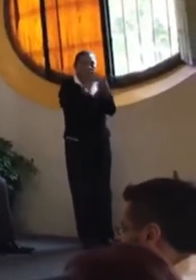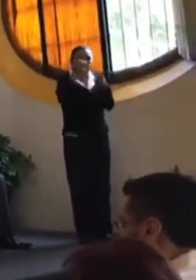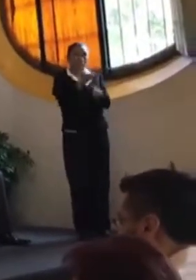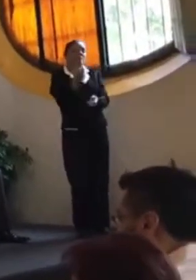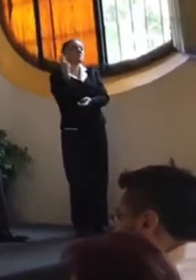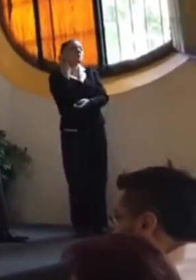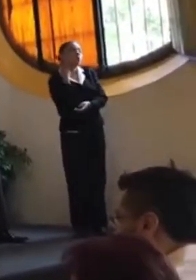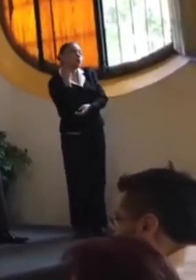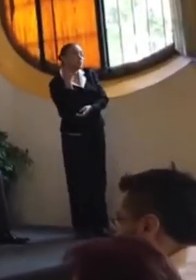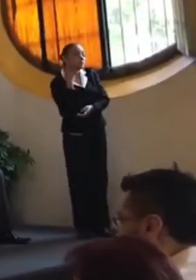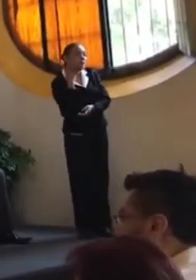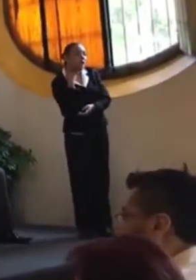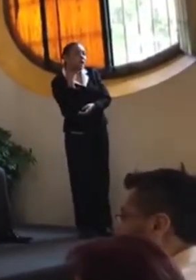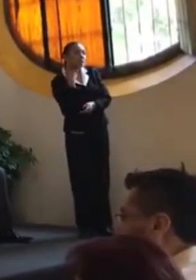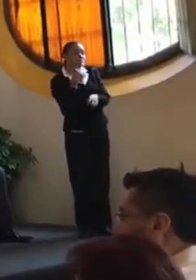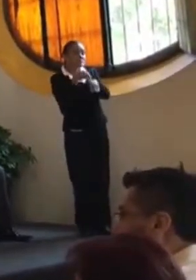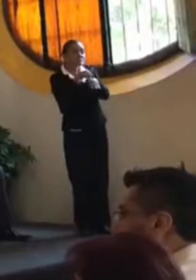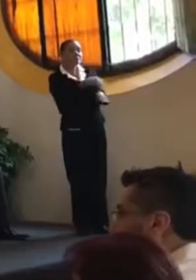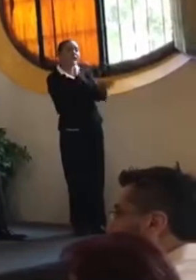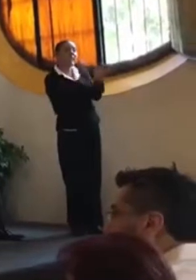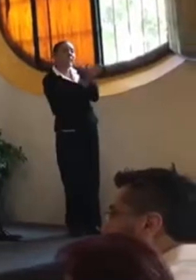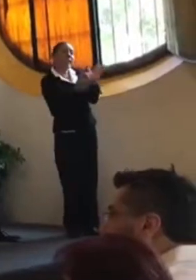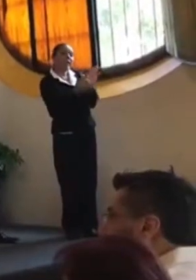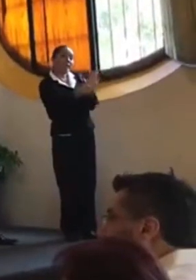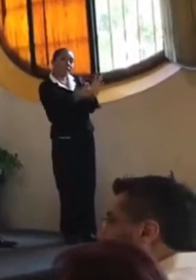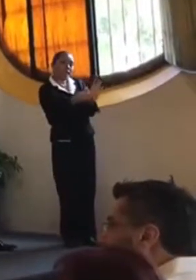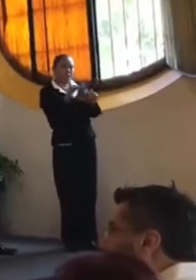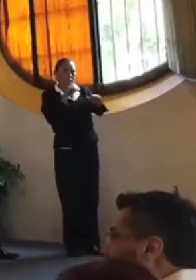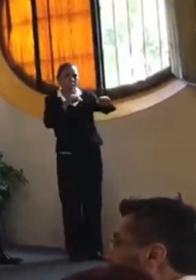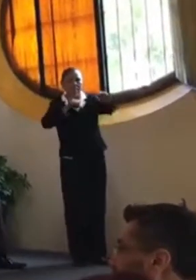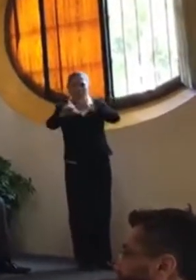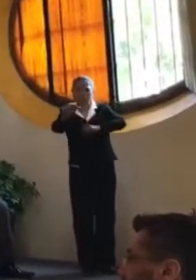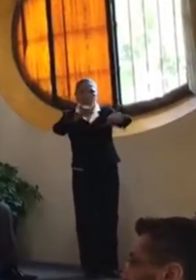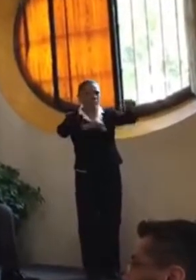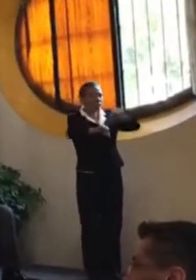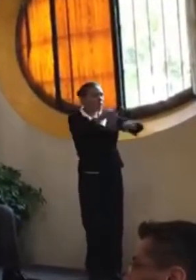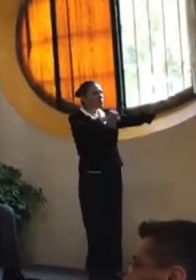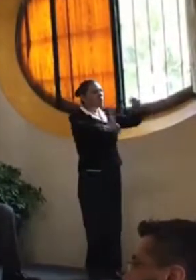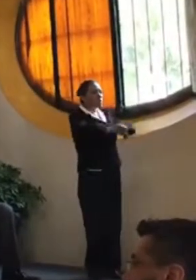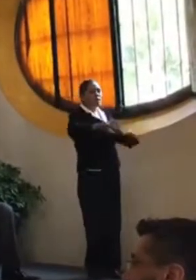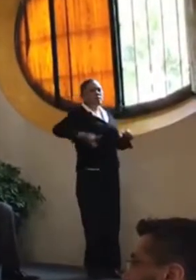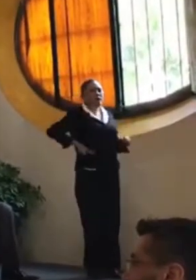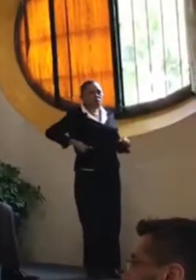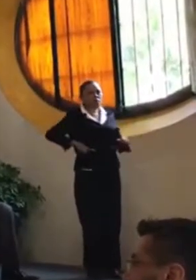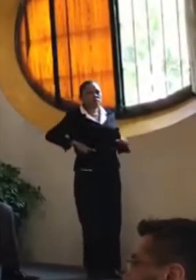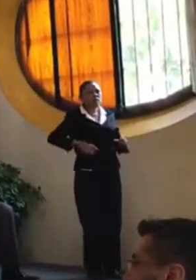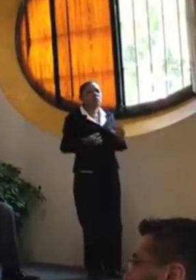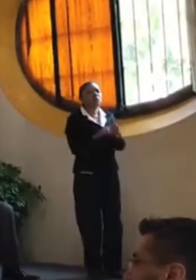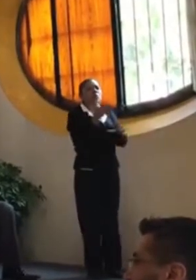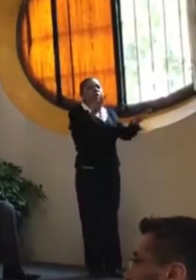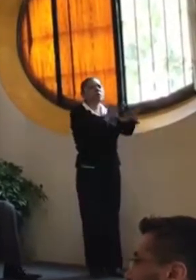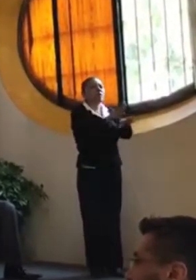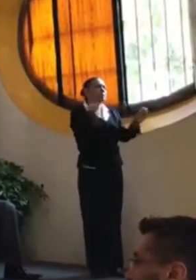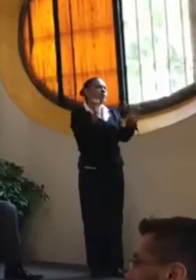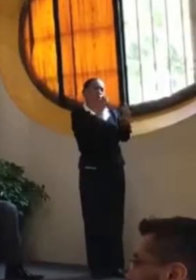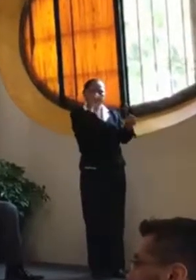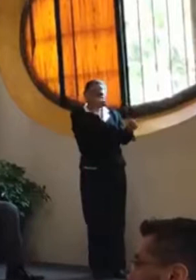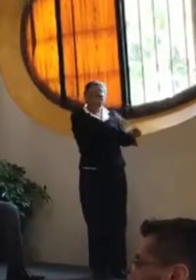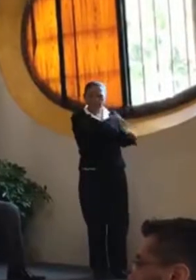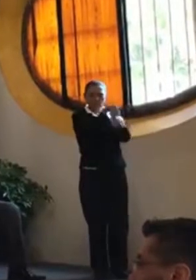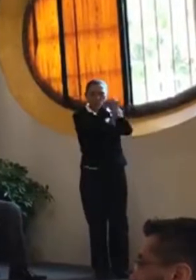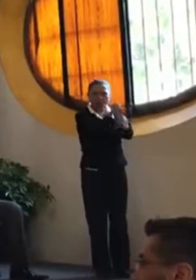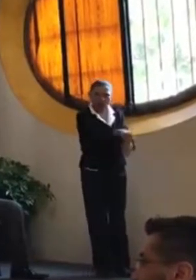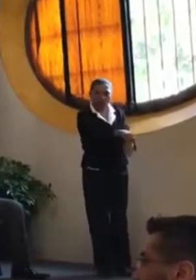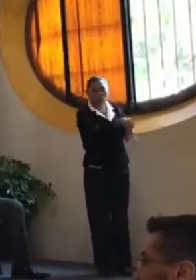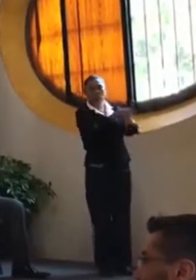gobierno que llegue se atenga. El gobierno que llegue construya hacia adelante y no hacia atrás.